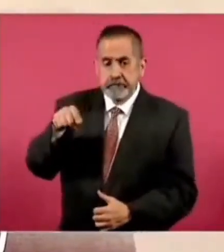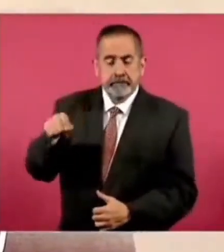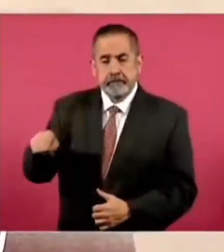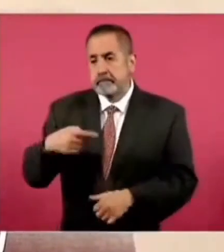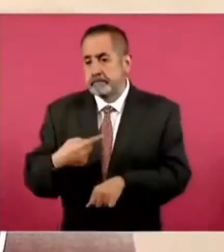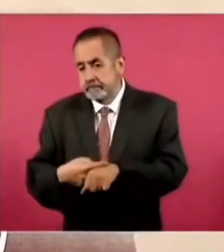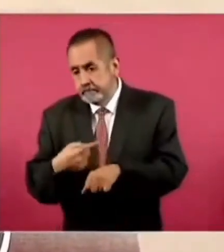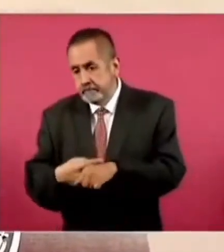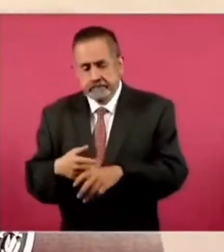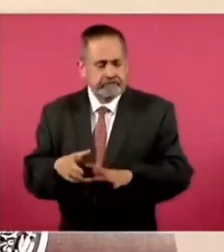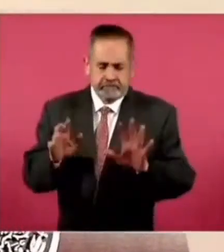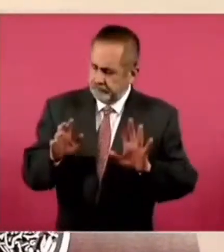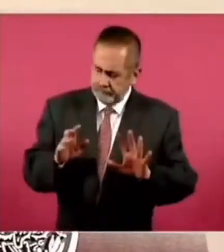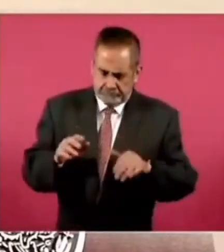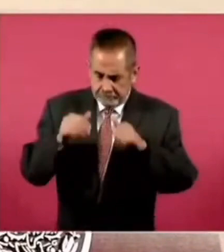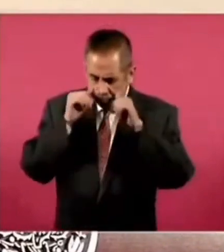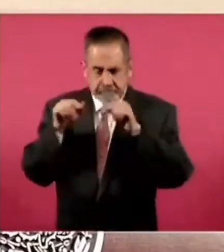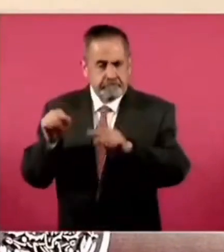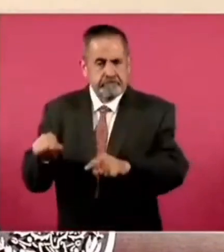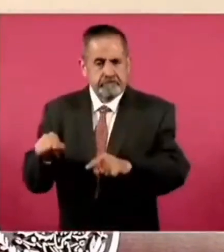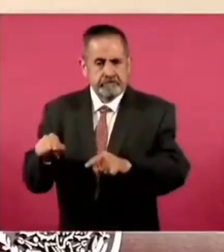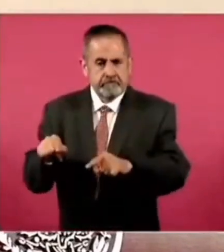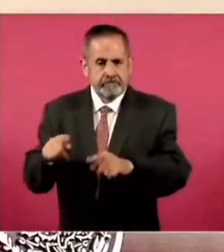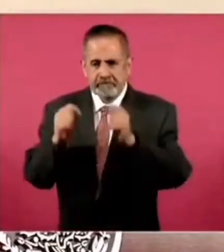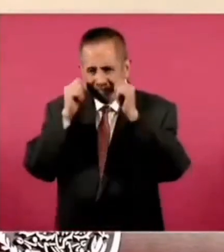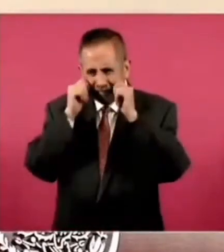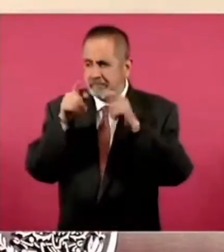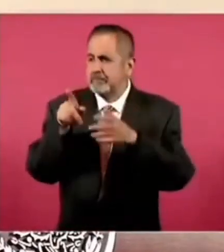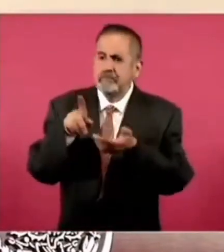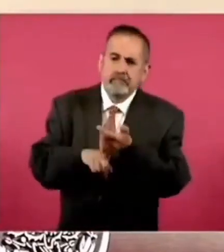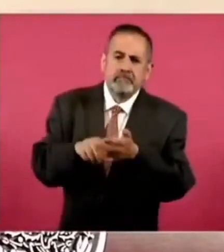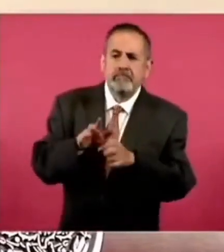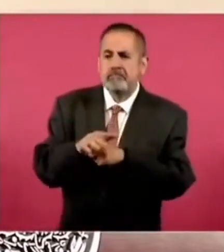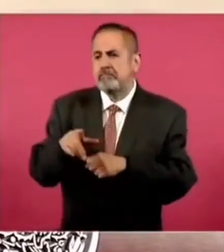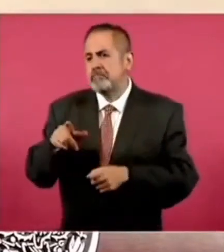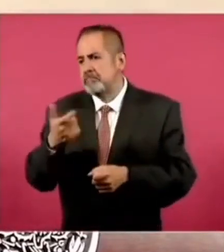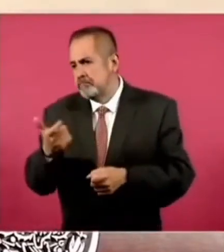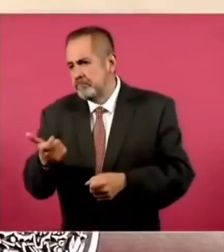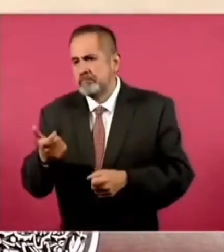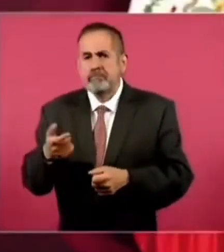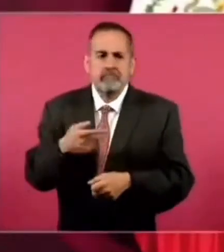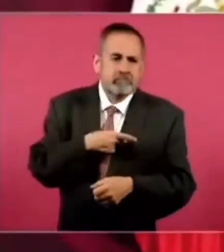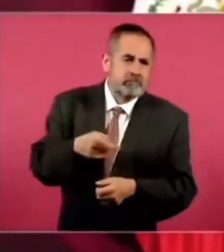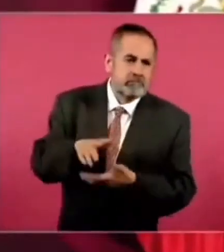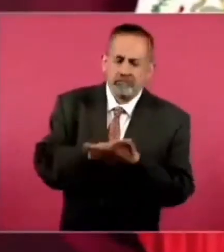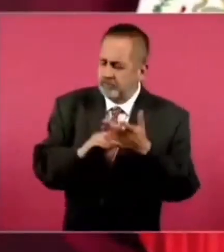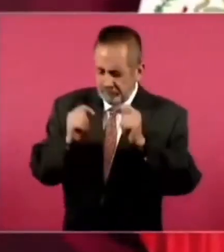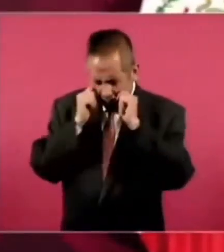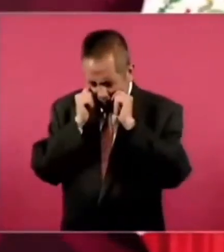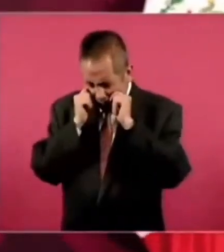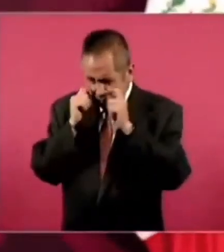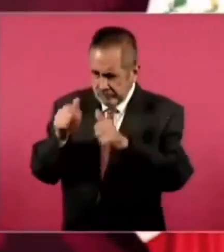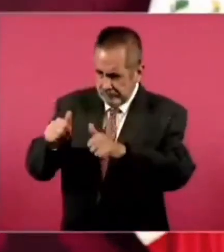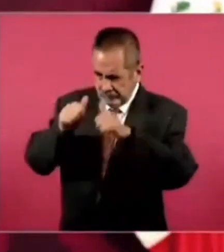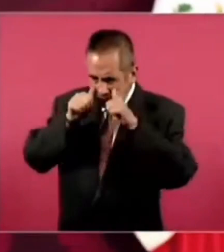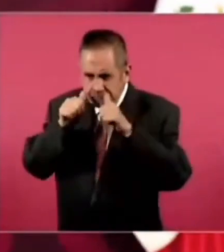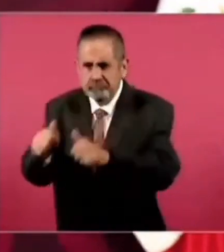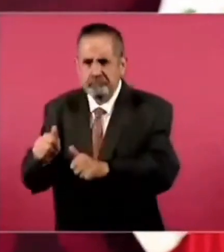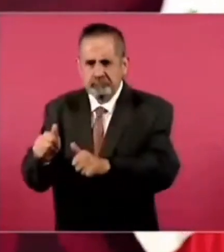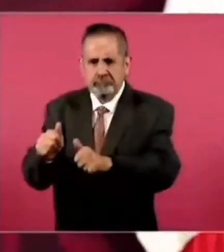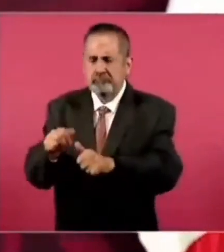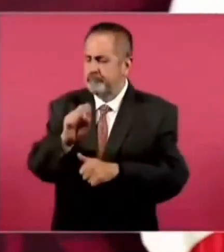se enferme, sin importar su condición económica, social, pueda